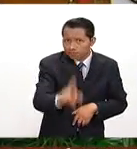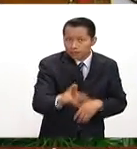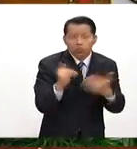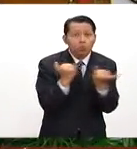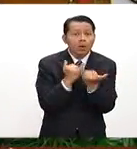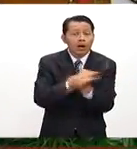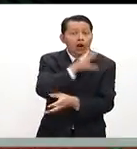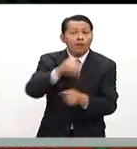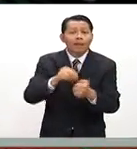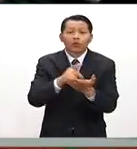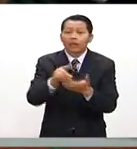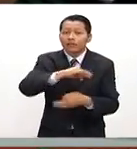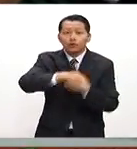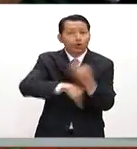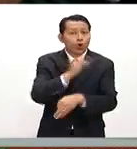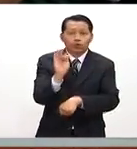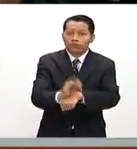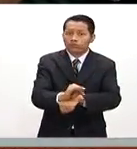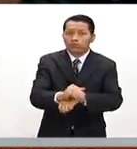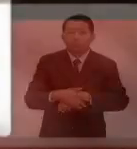salvaguarda de los derechos de todos.